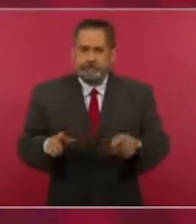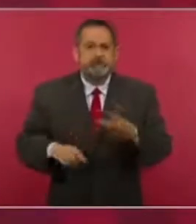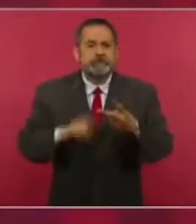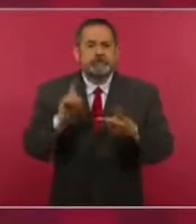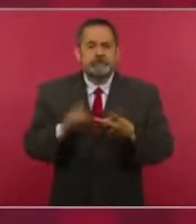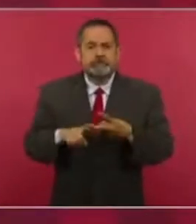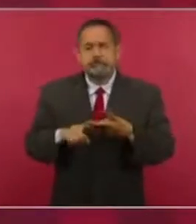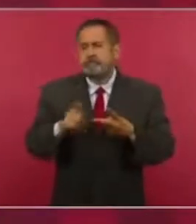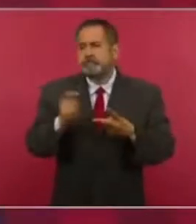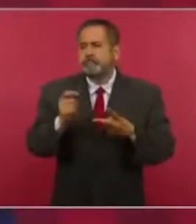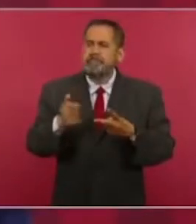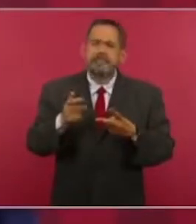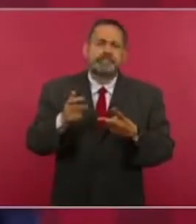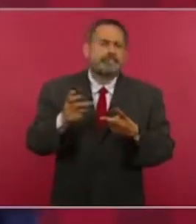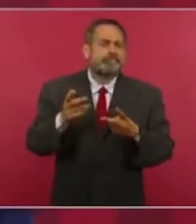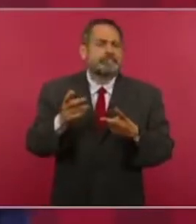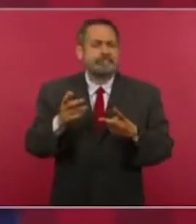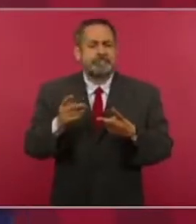una especie de